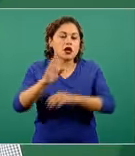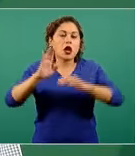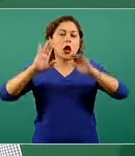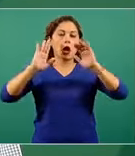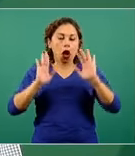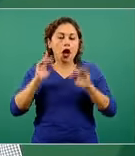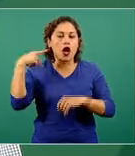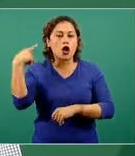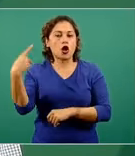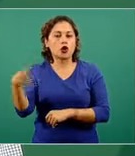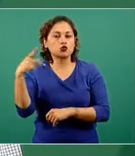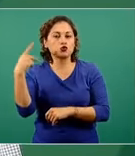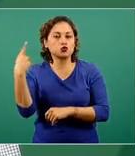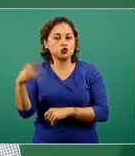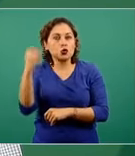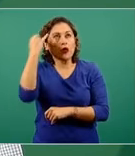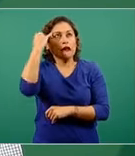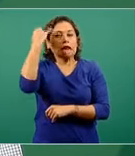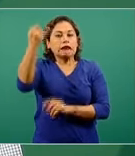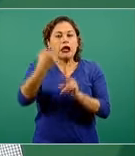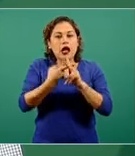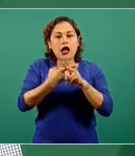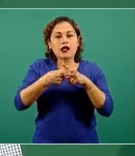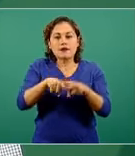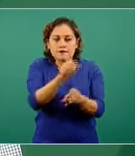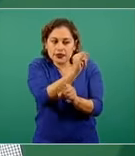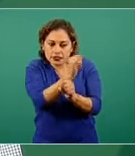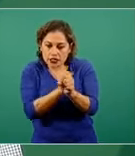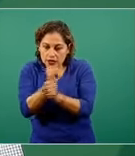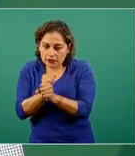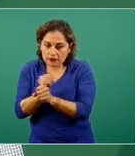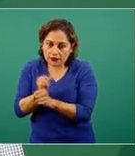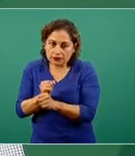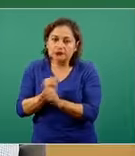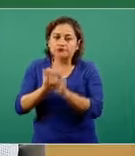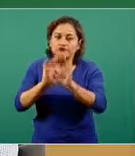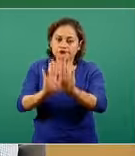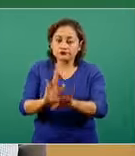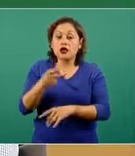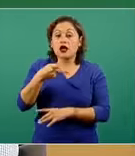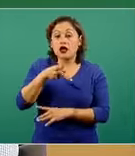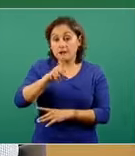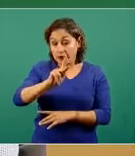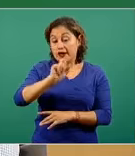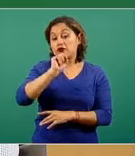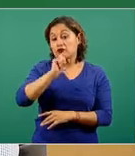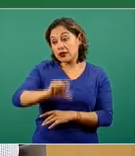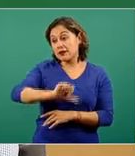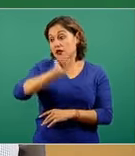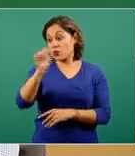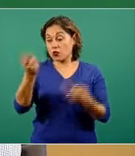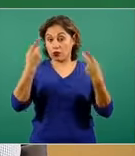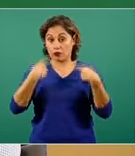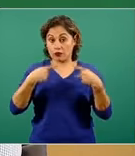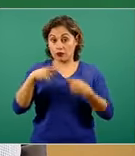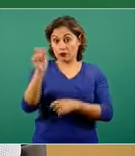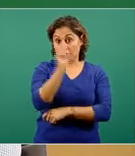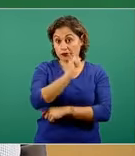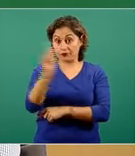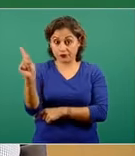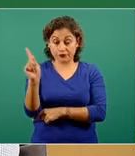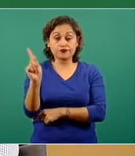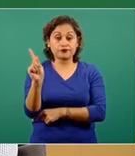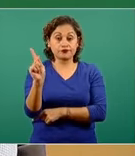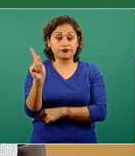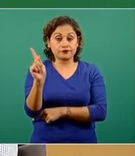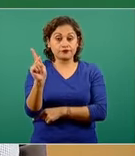marco de un primer ensayo. Sin embargo, ya hay también posicionamientos de expertos clínicos, tenemos a las